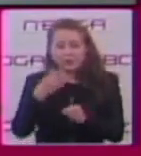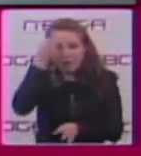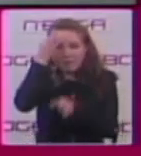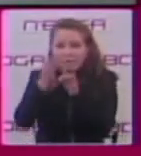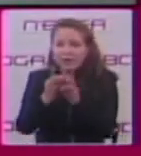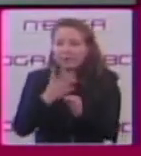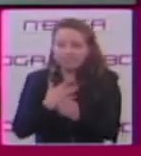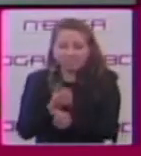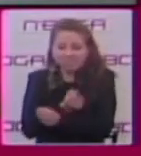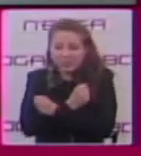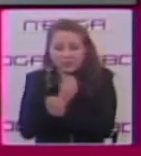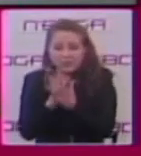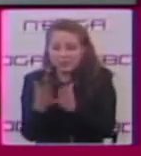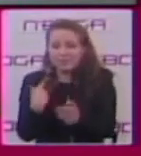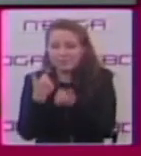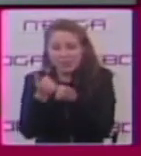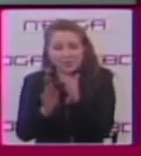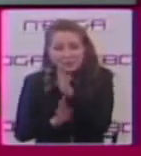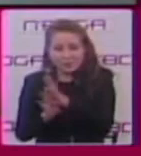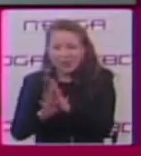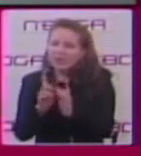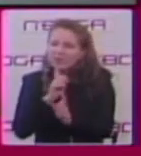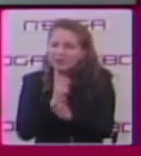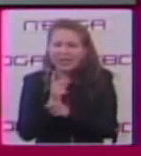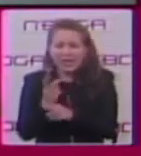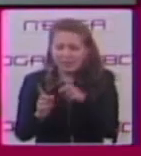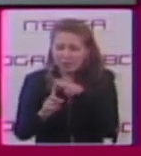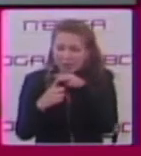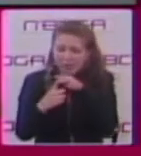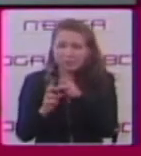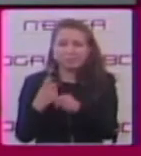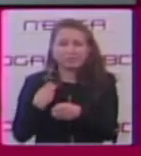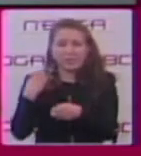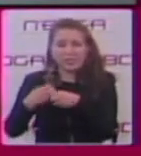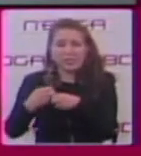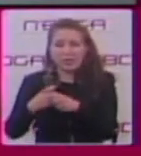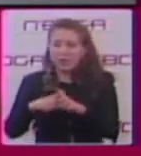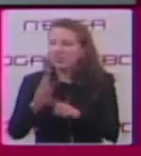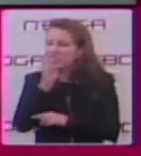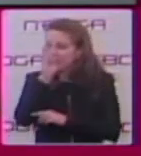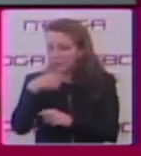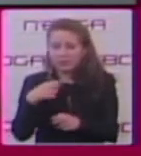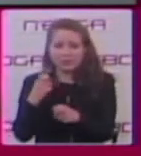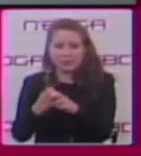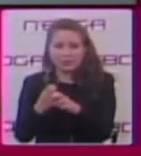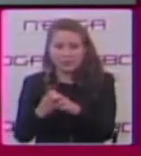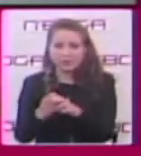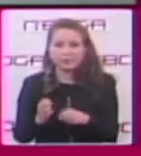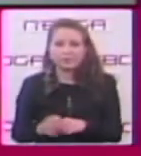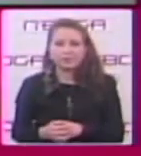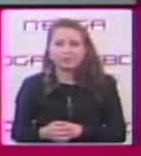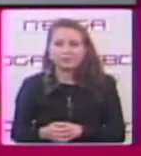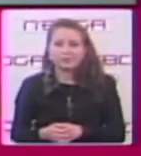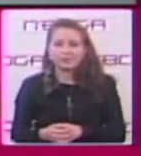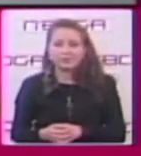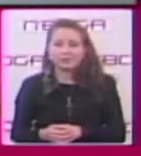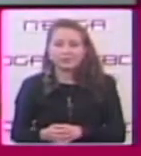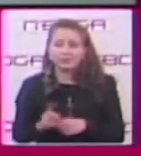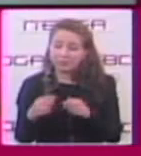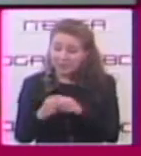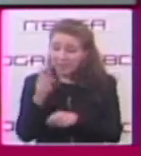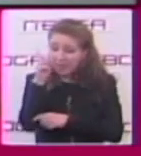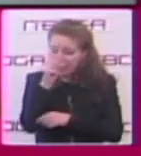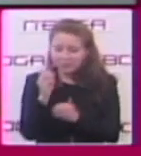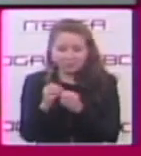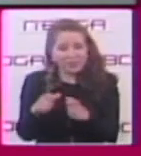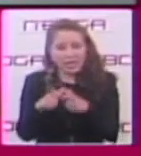que emprendemos y nos va a ir bien. Es complicado, es difícil, pero siempre ha sido difícil, siempre ha sido complicado. Muchas y cuando gracias, más Eduardo. Complicado es,